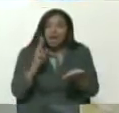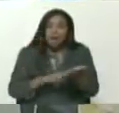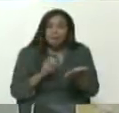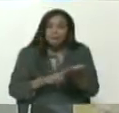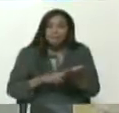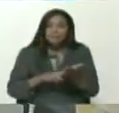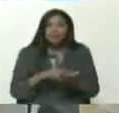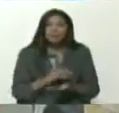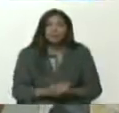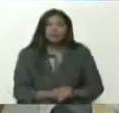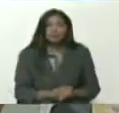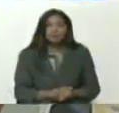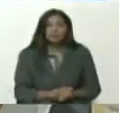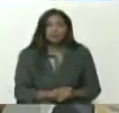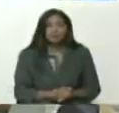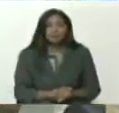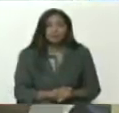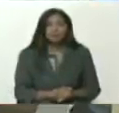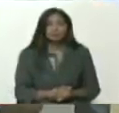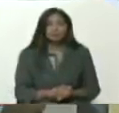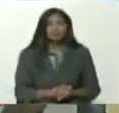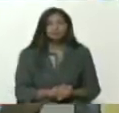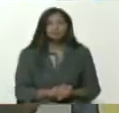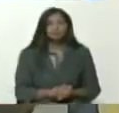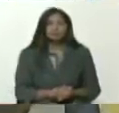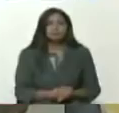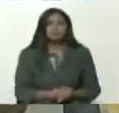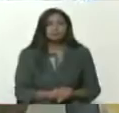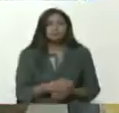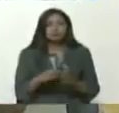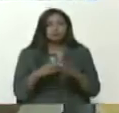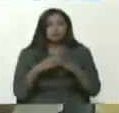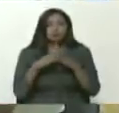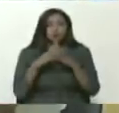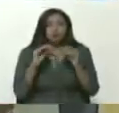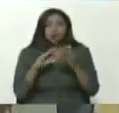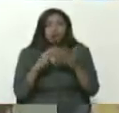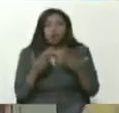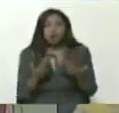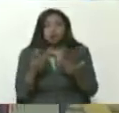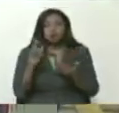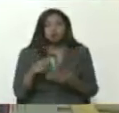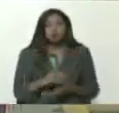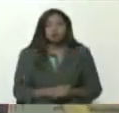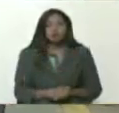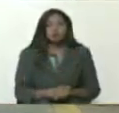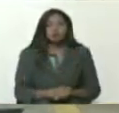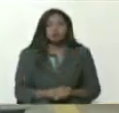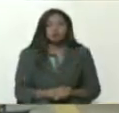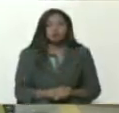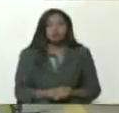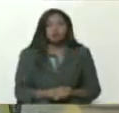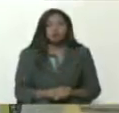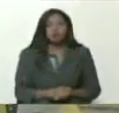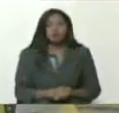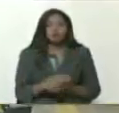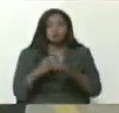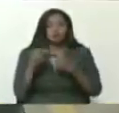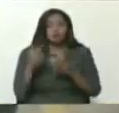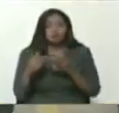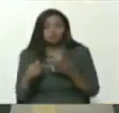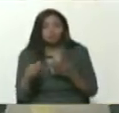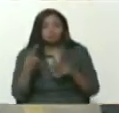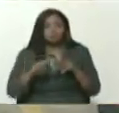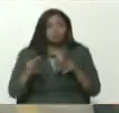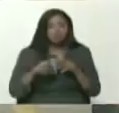acuerdas? Sí, la EGA. Aquí está todos los cuadernos, ¿no? Todos los materiales, para que los niños,